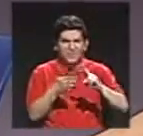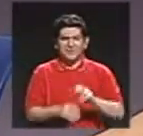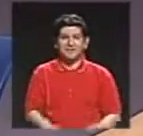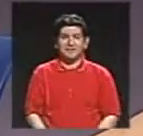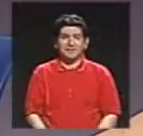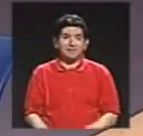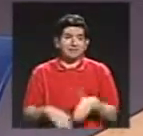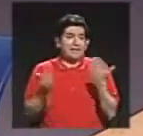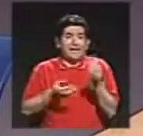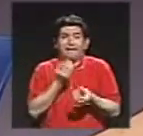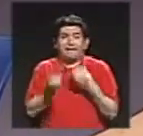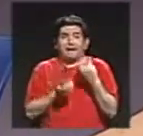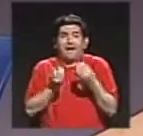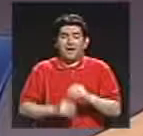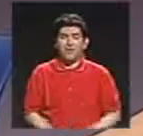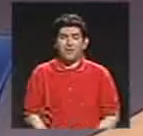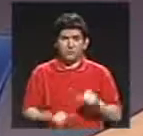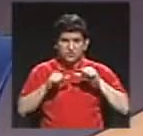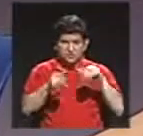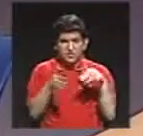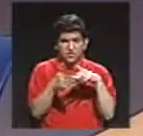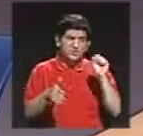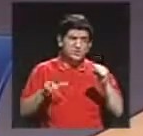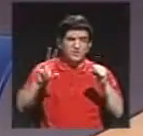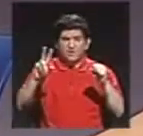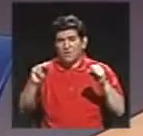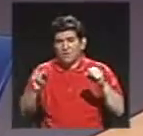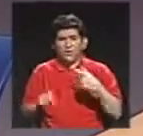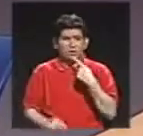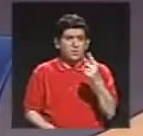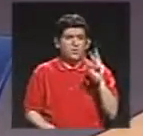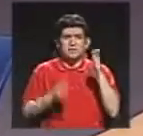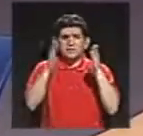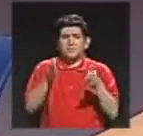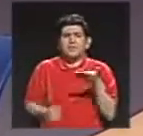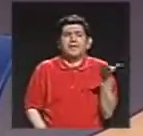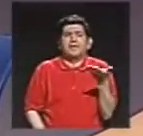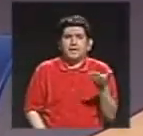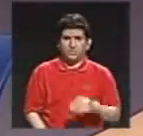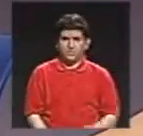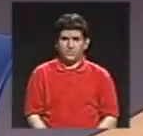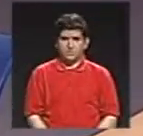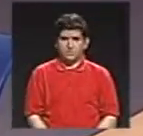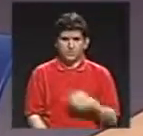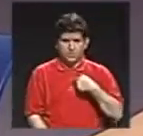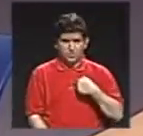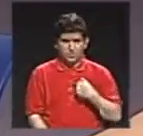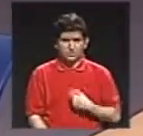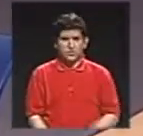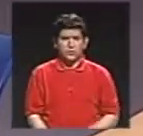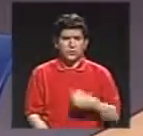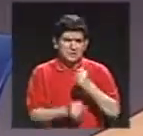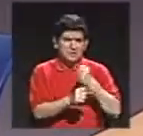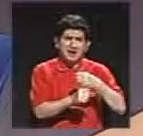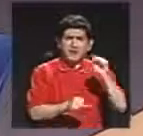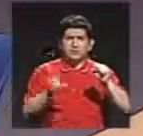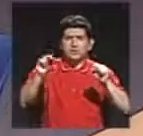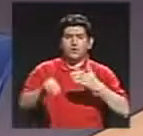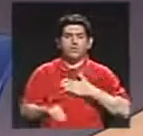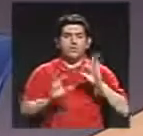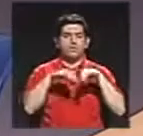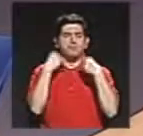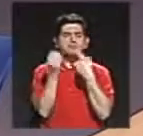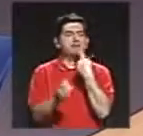y deí bueno día y qué voy a hacer Sigo estudiando no Sigo estudiando qué dicen mis compañeros que me voy a ganar la vida o no y que dice mi